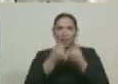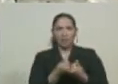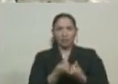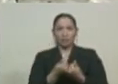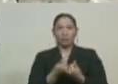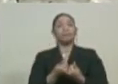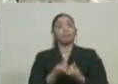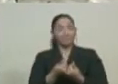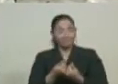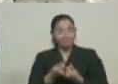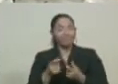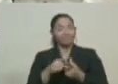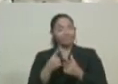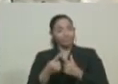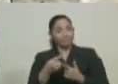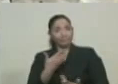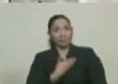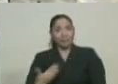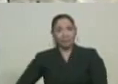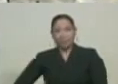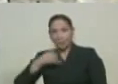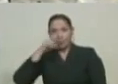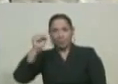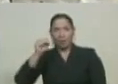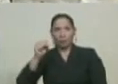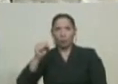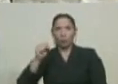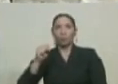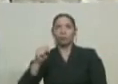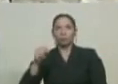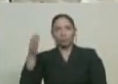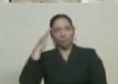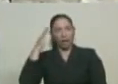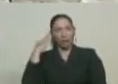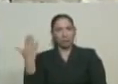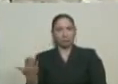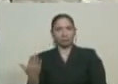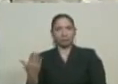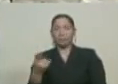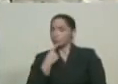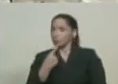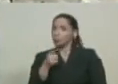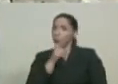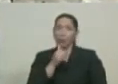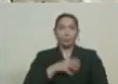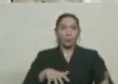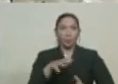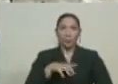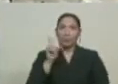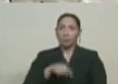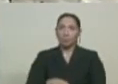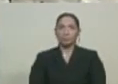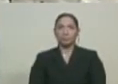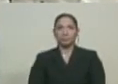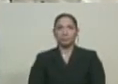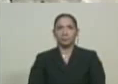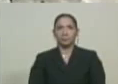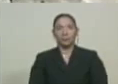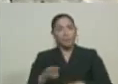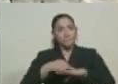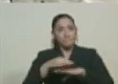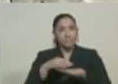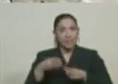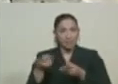que el presidente, que ha tomado en cuenta todos los detalles, ha dicho no hay excusa. Y al respecto anunció que el Ministerio de